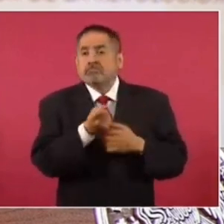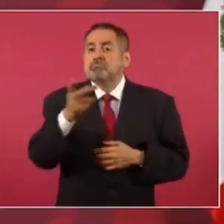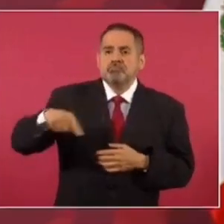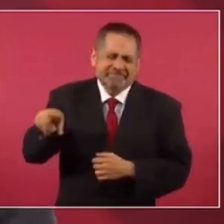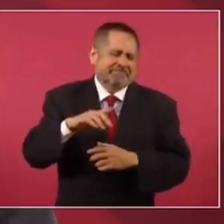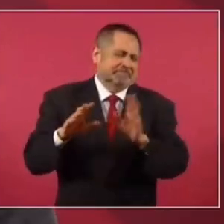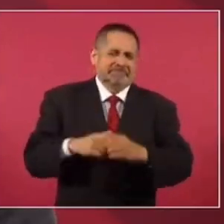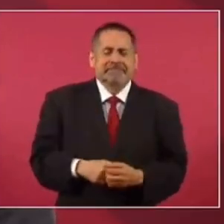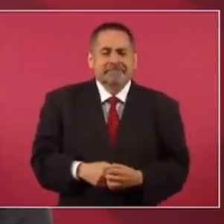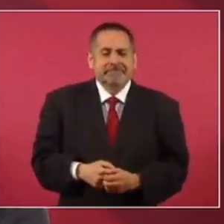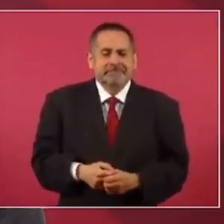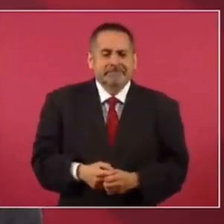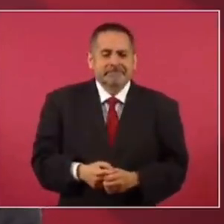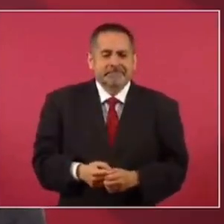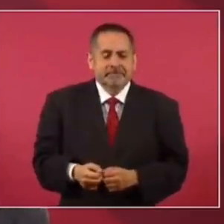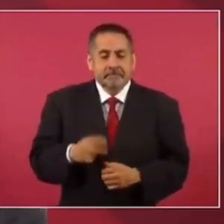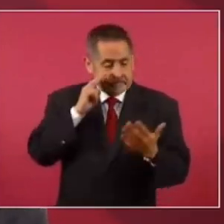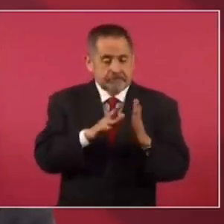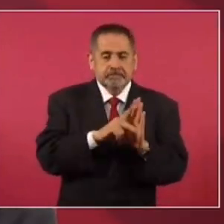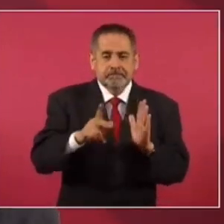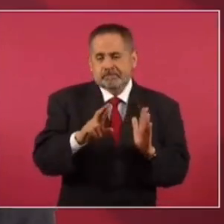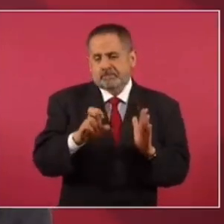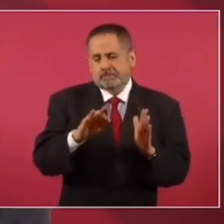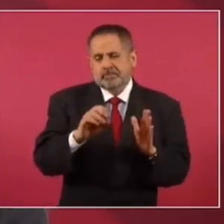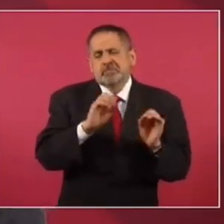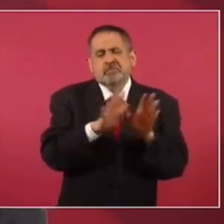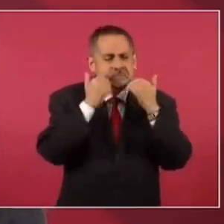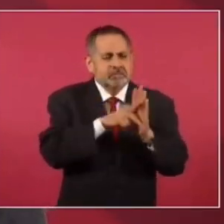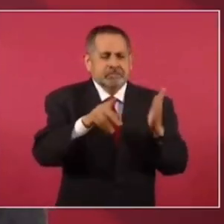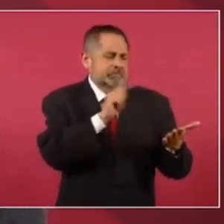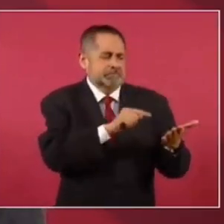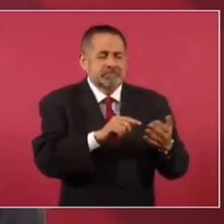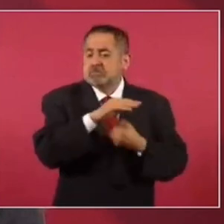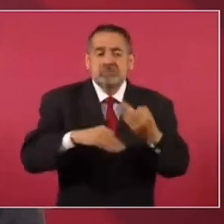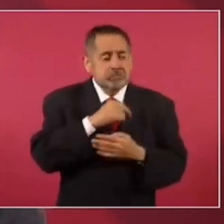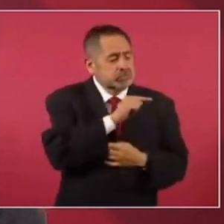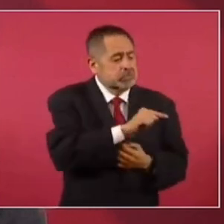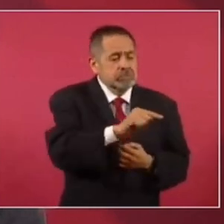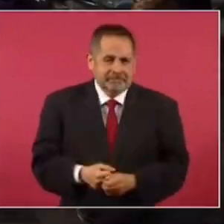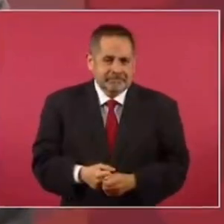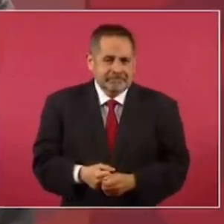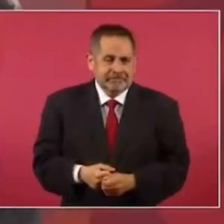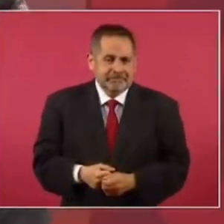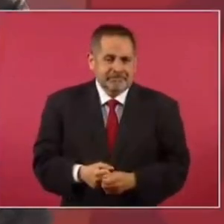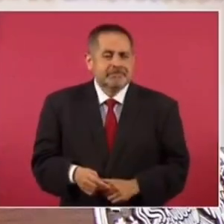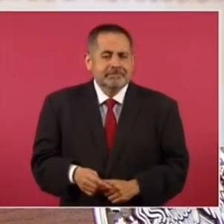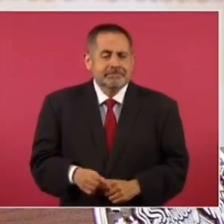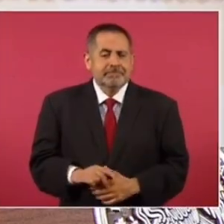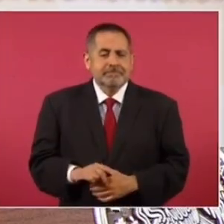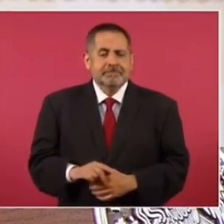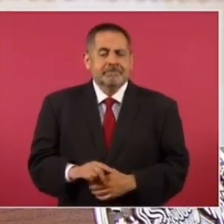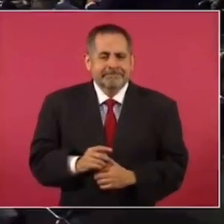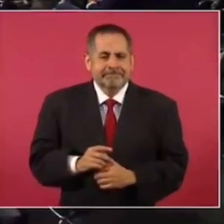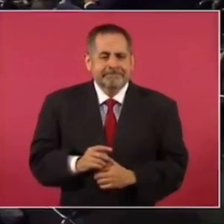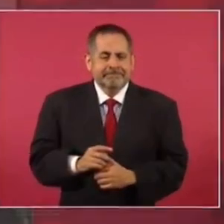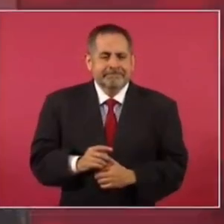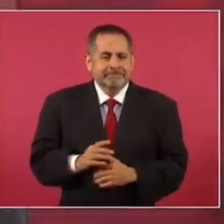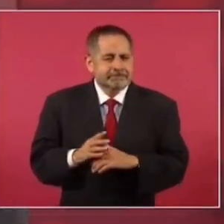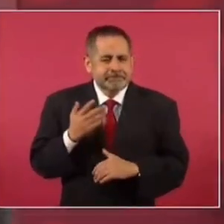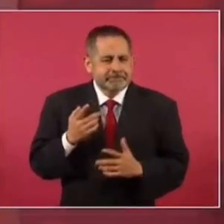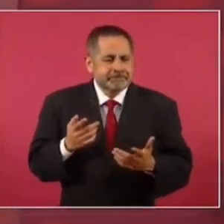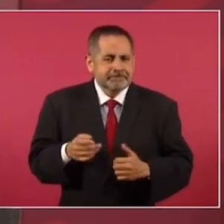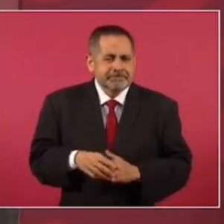gente esté tan despierta. Ve uno en Reforma y cualquiera, los periódicos, todos, en contra. Una vez me preguntaron que sí, ¿por